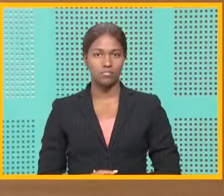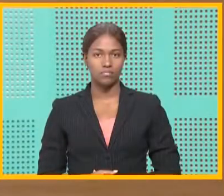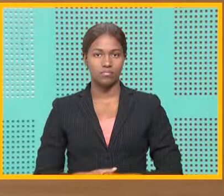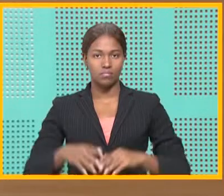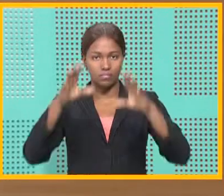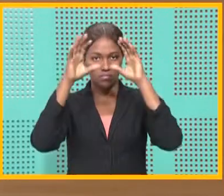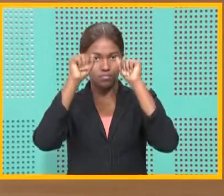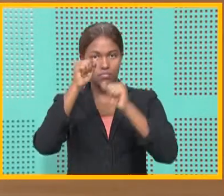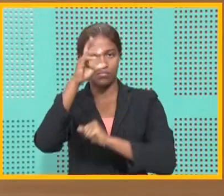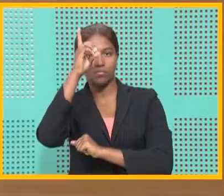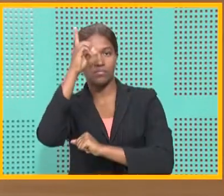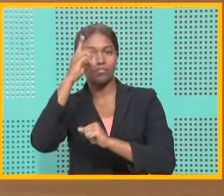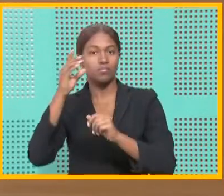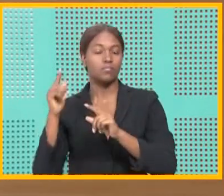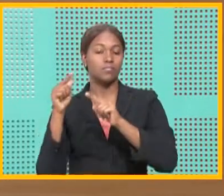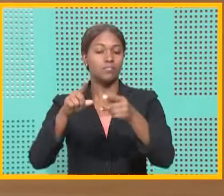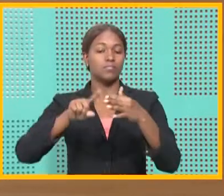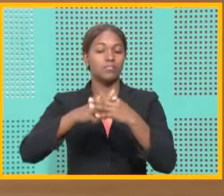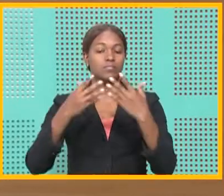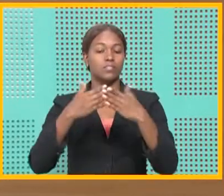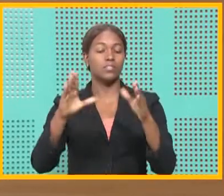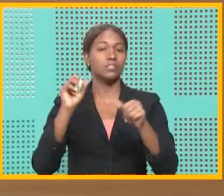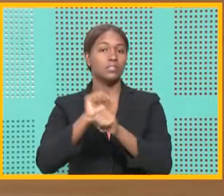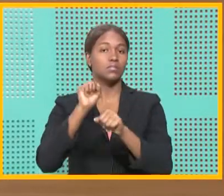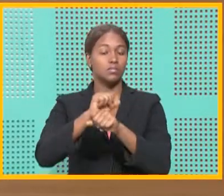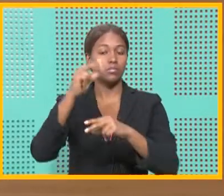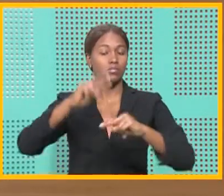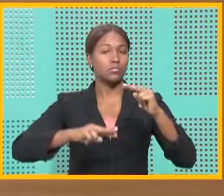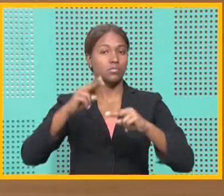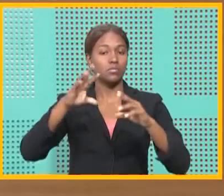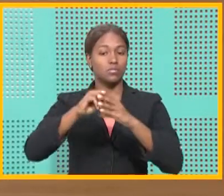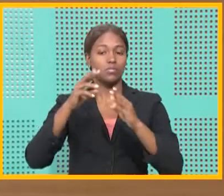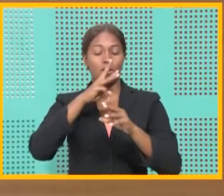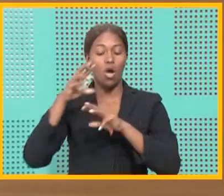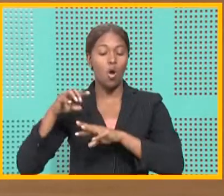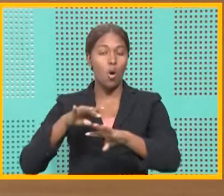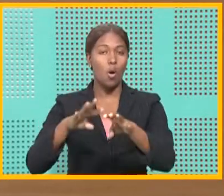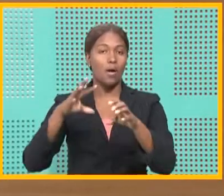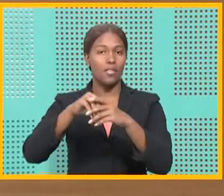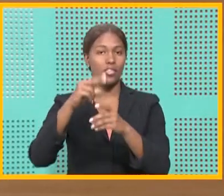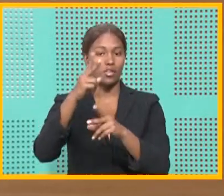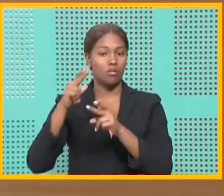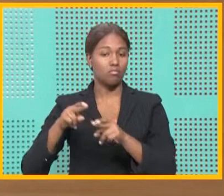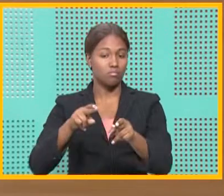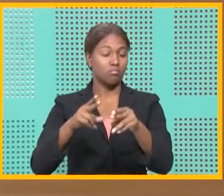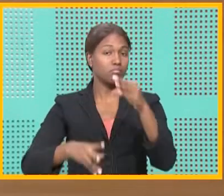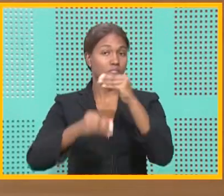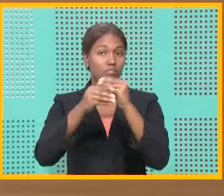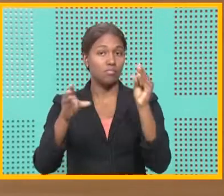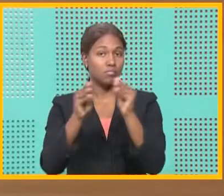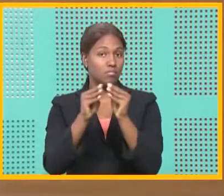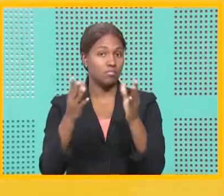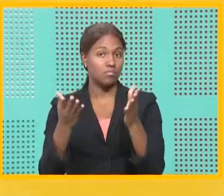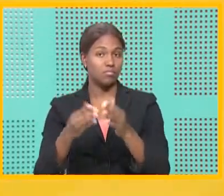El presidente Danilo Medina deja iniciados los trabajos de construcción de la presa Boca Los Dos Ríos. Además de esto,